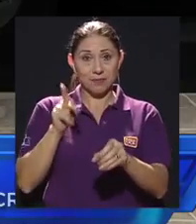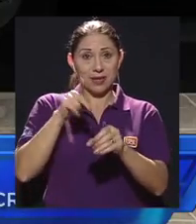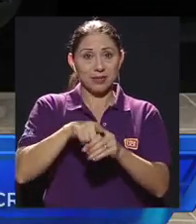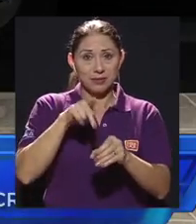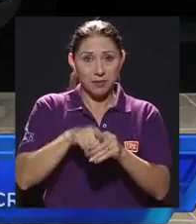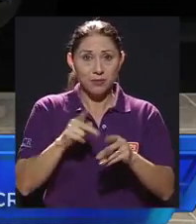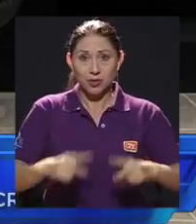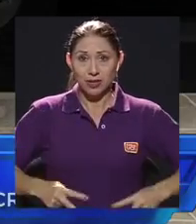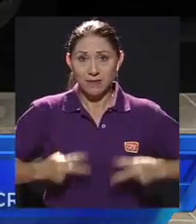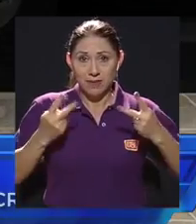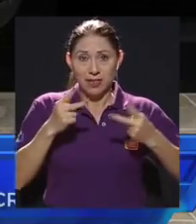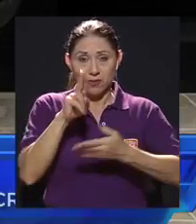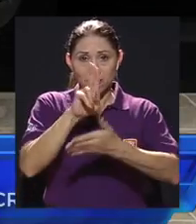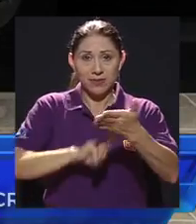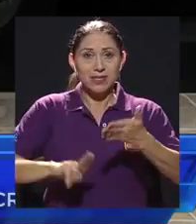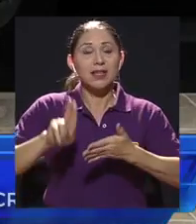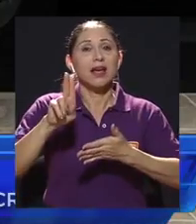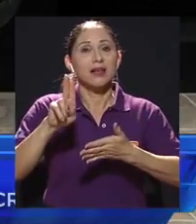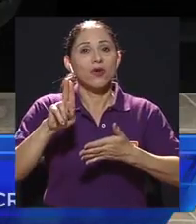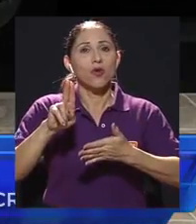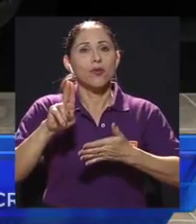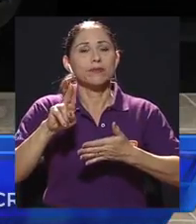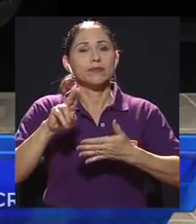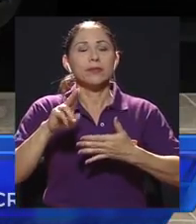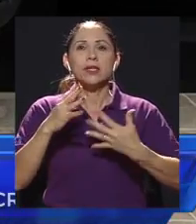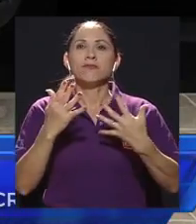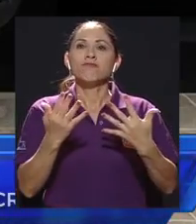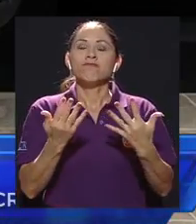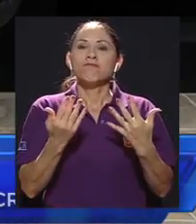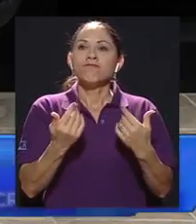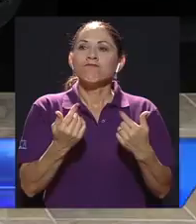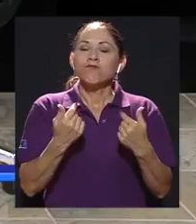participamos de la vida universitaria en un punto